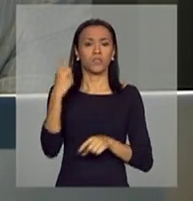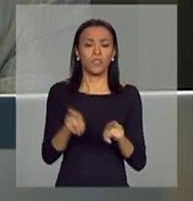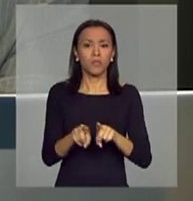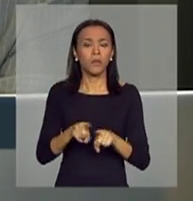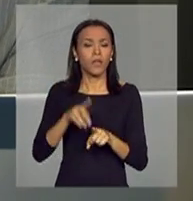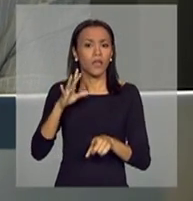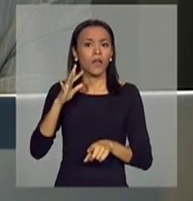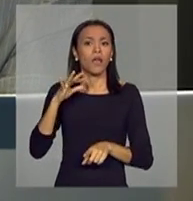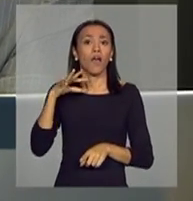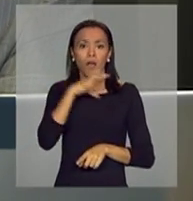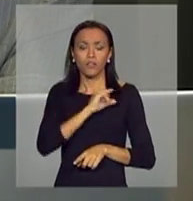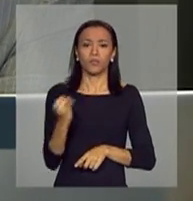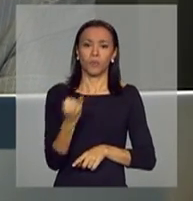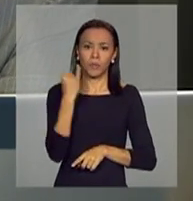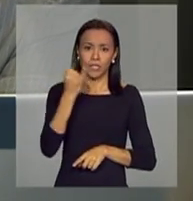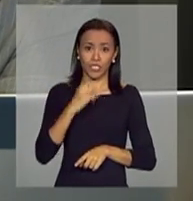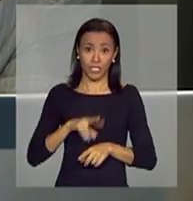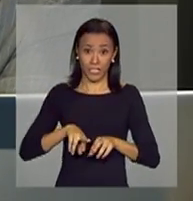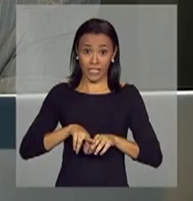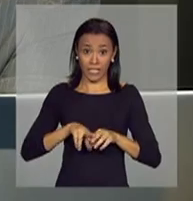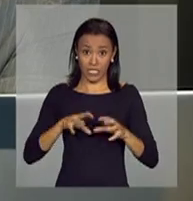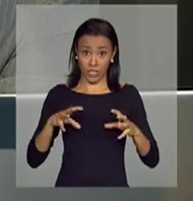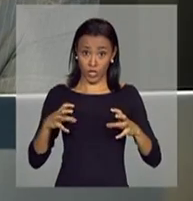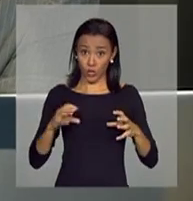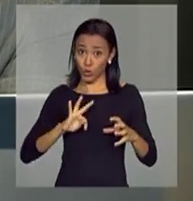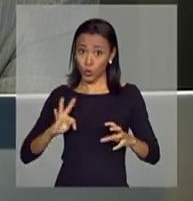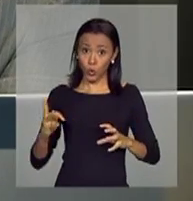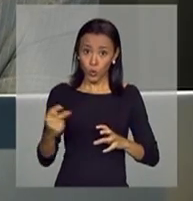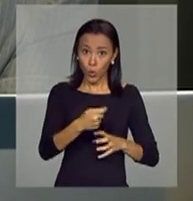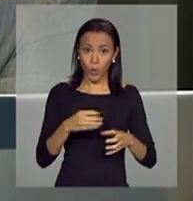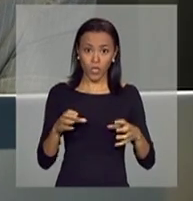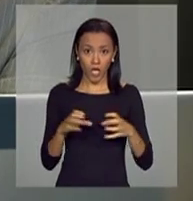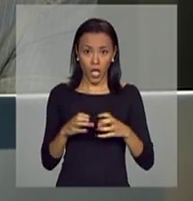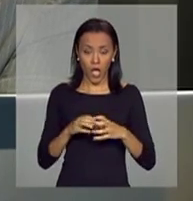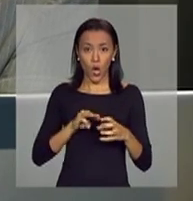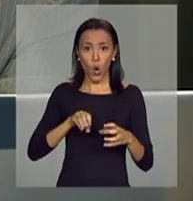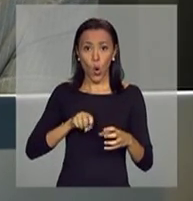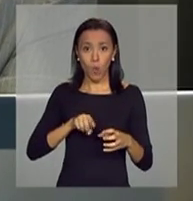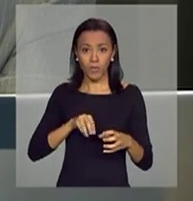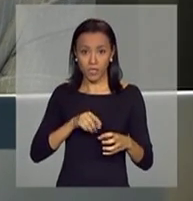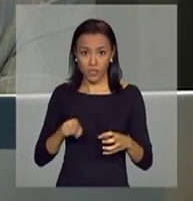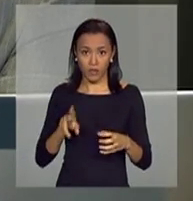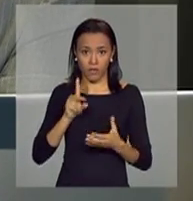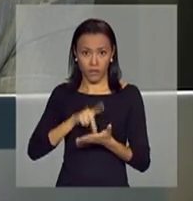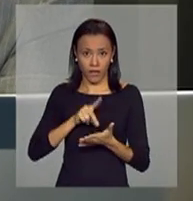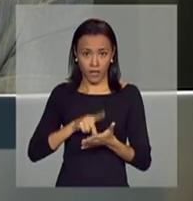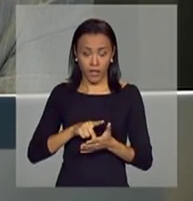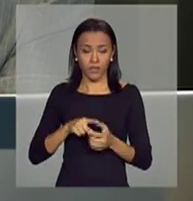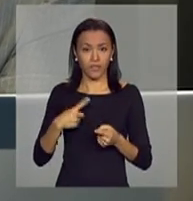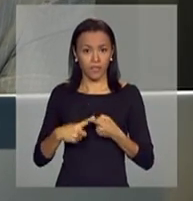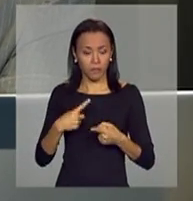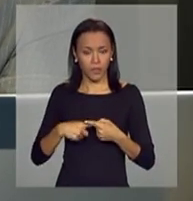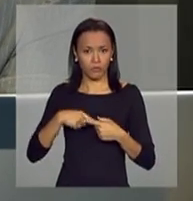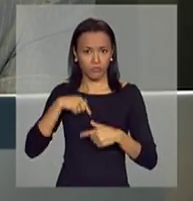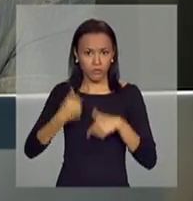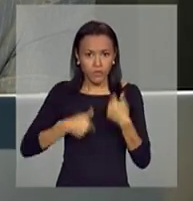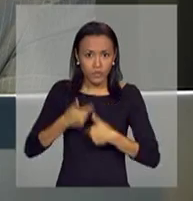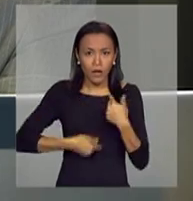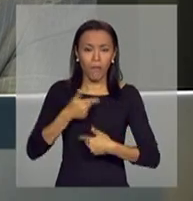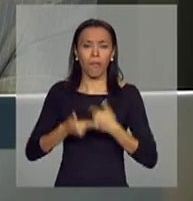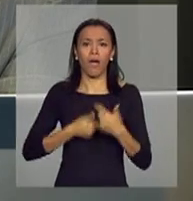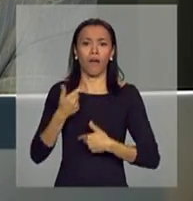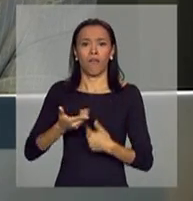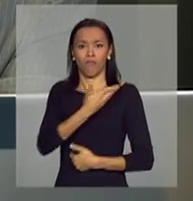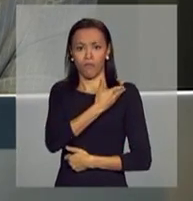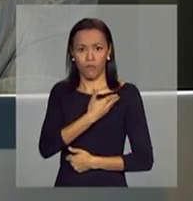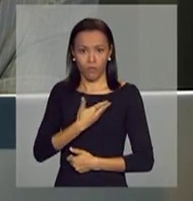que, a diferencia de todas las comisiones de la verdad que conozco, en el caso de Brasil, la iniciativa gubernamental